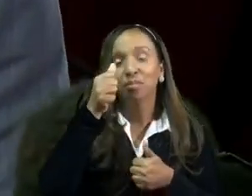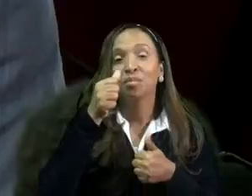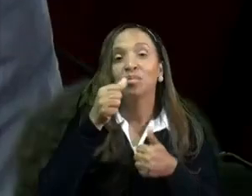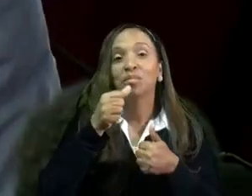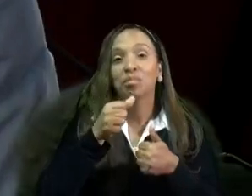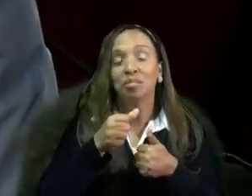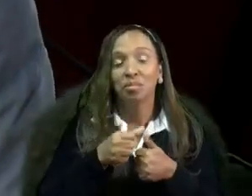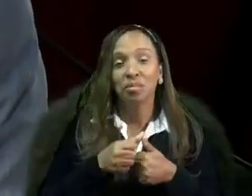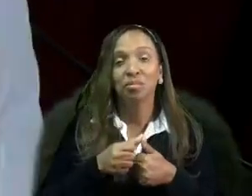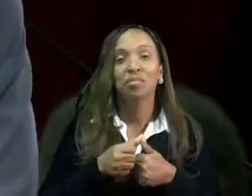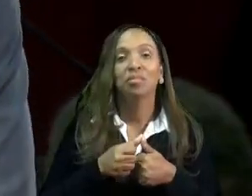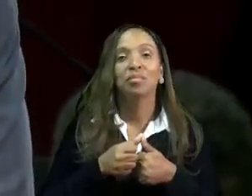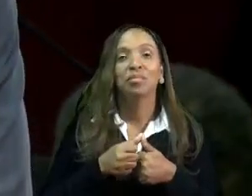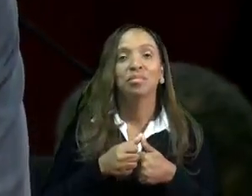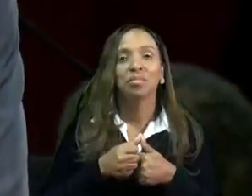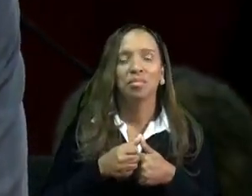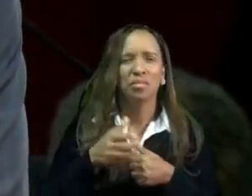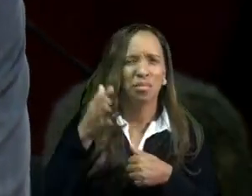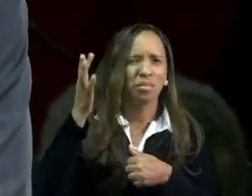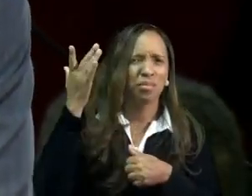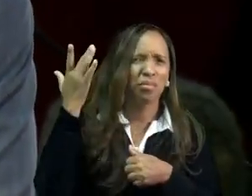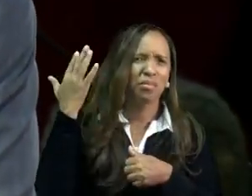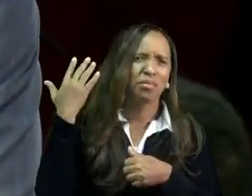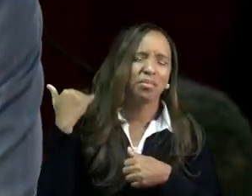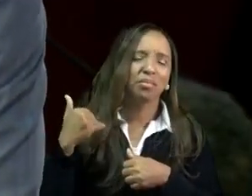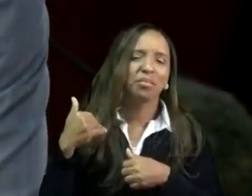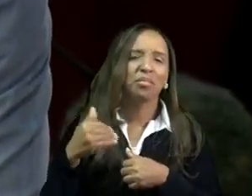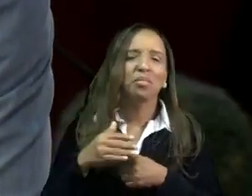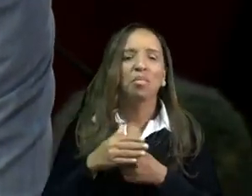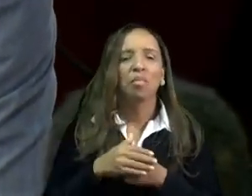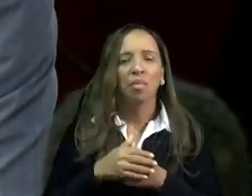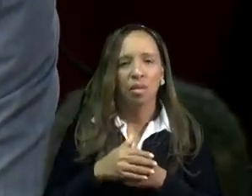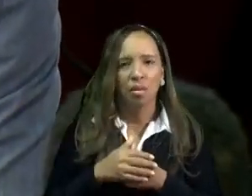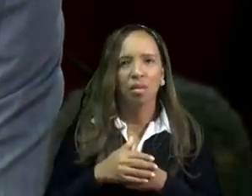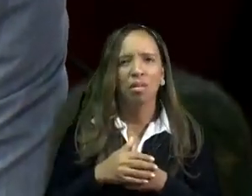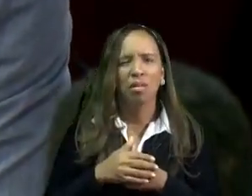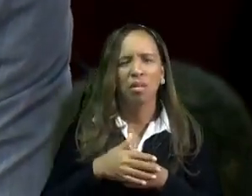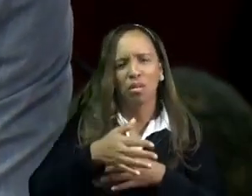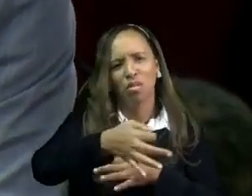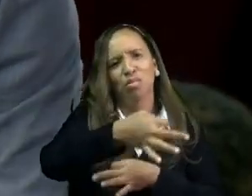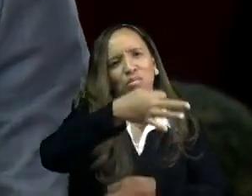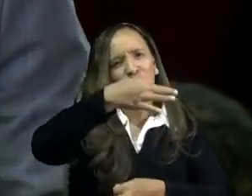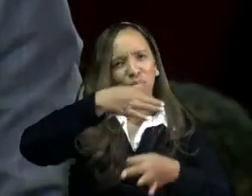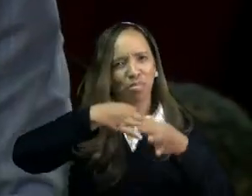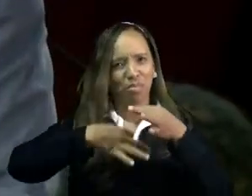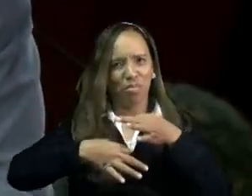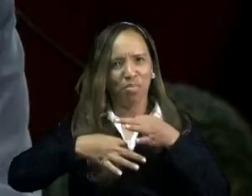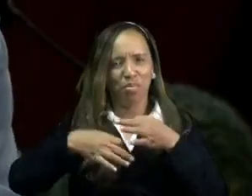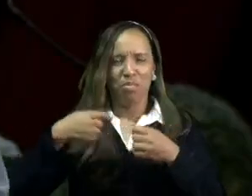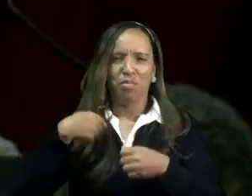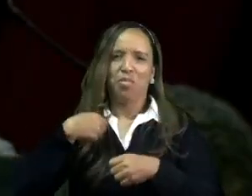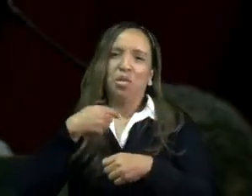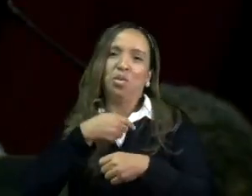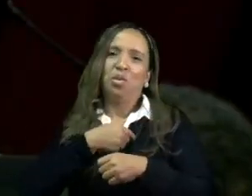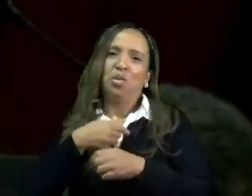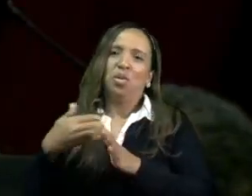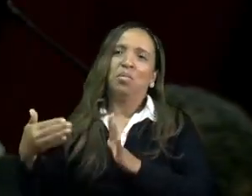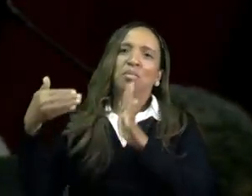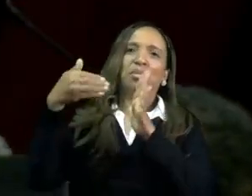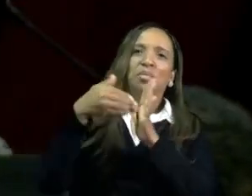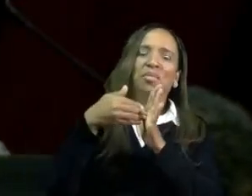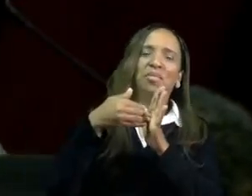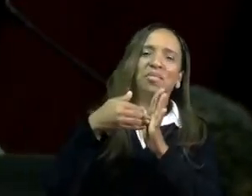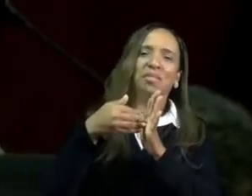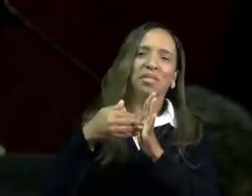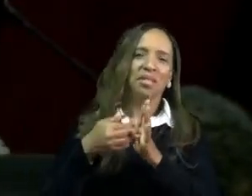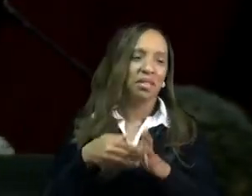tocó a nosotros hacer el rol de oposición. Y de verdad que, al menos,